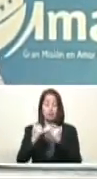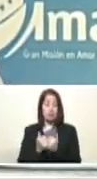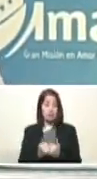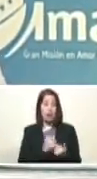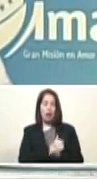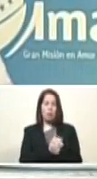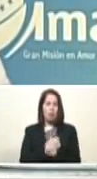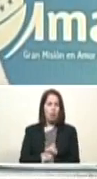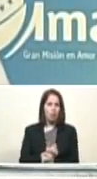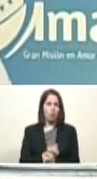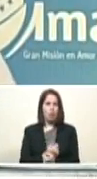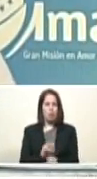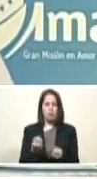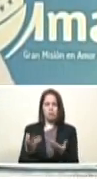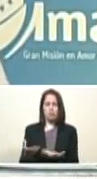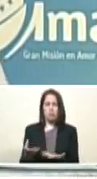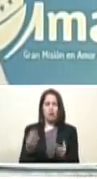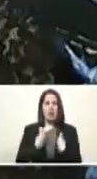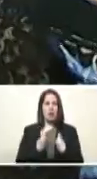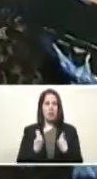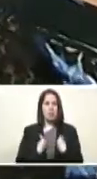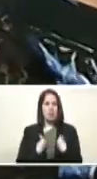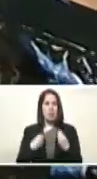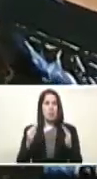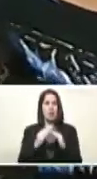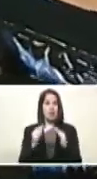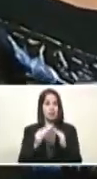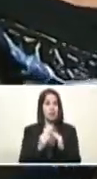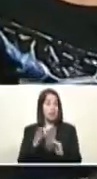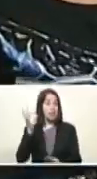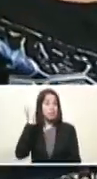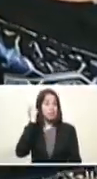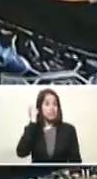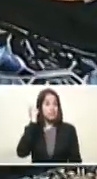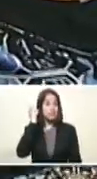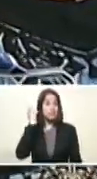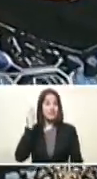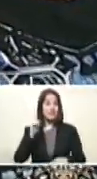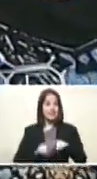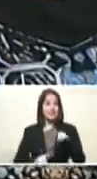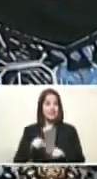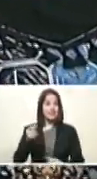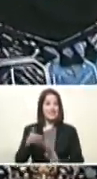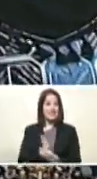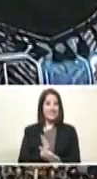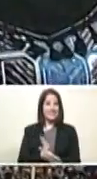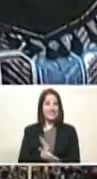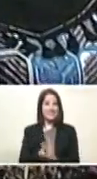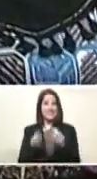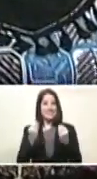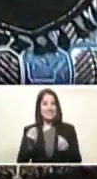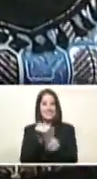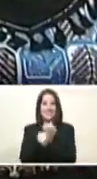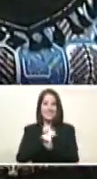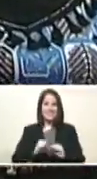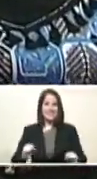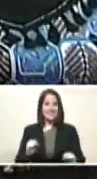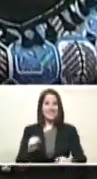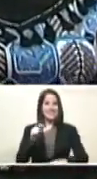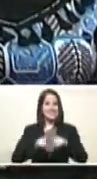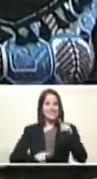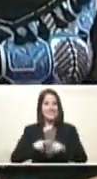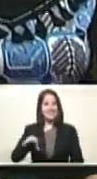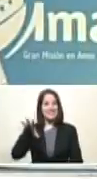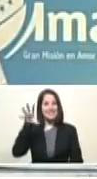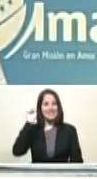amor y la vida del hogar. Si no fuera por las mujeres, ¿qué sería de Venezuela? Sería imposible entender